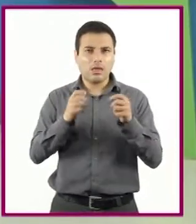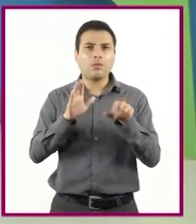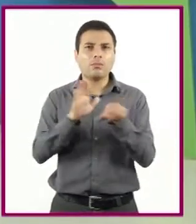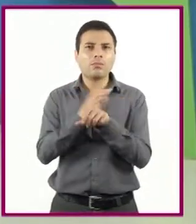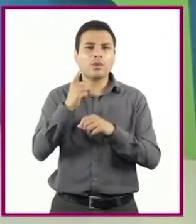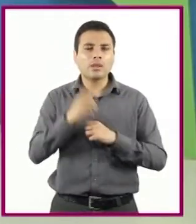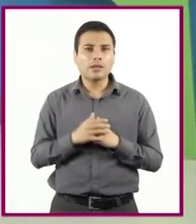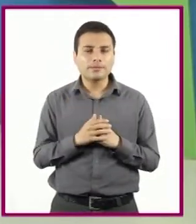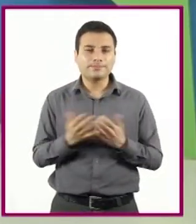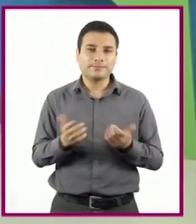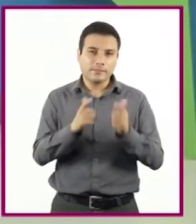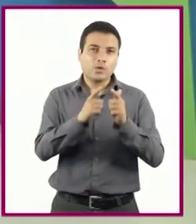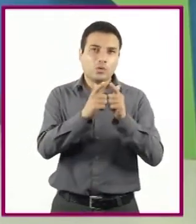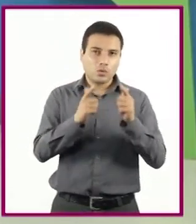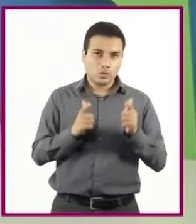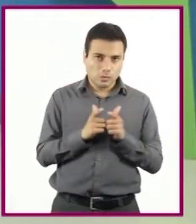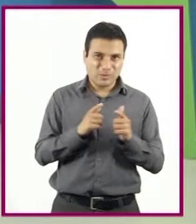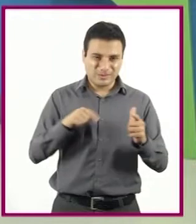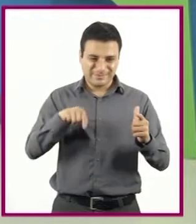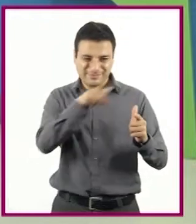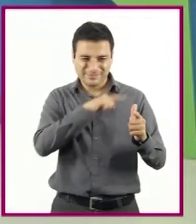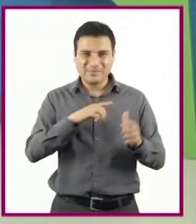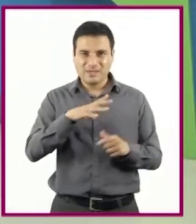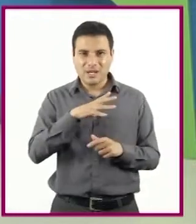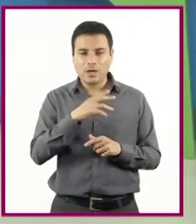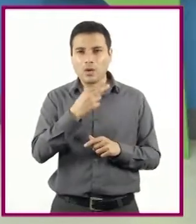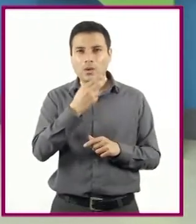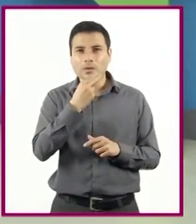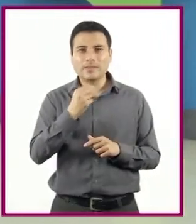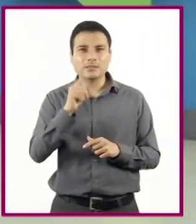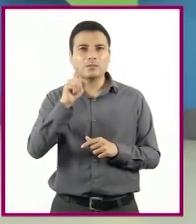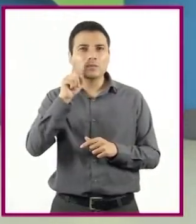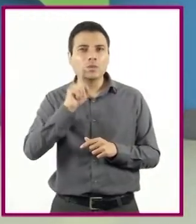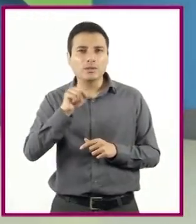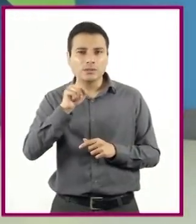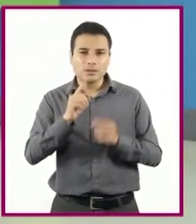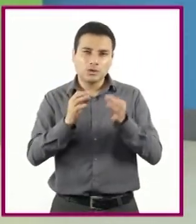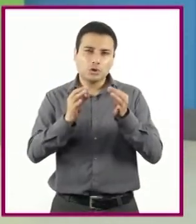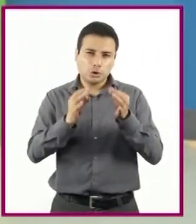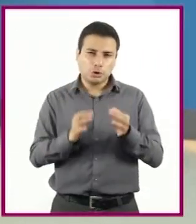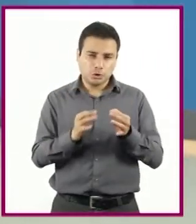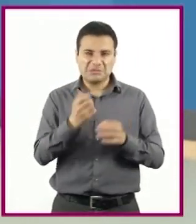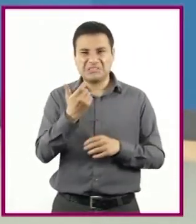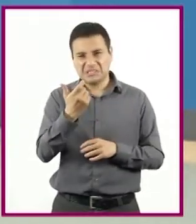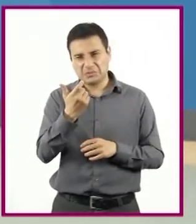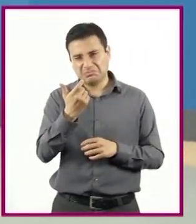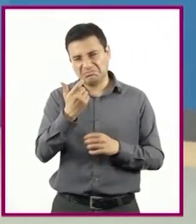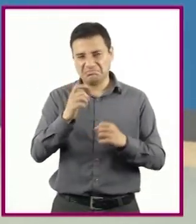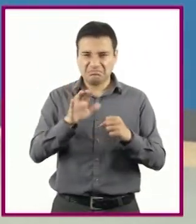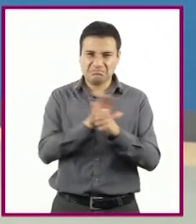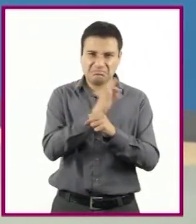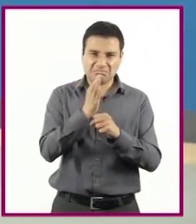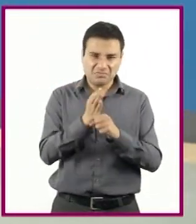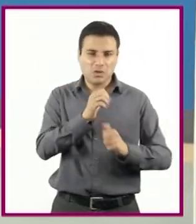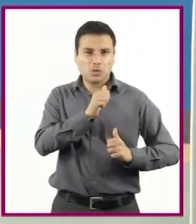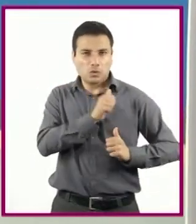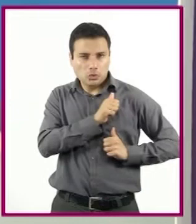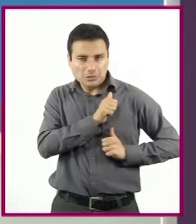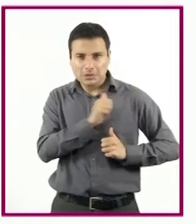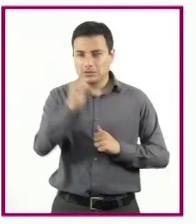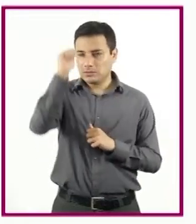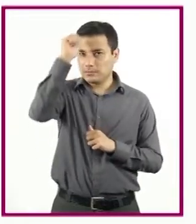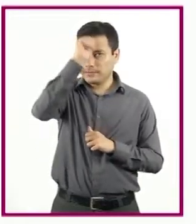conspiradores, compuestos de mujeres y hombres pertenecientes en su mayoría al sector medio del clero, de la milicia y algunos